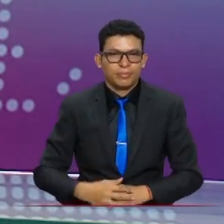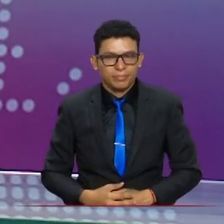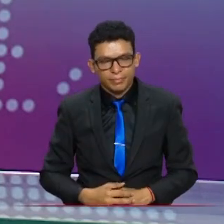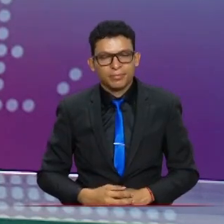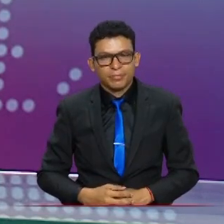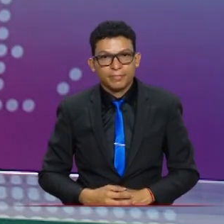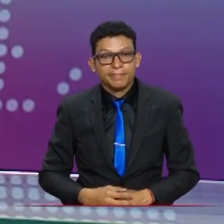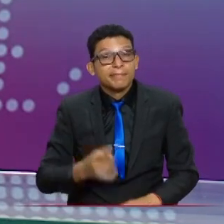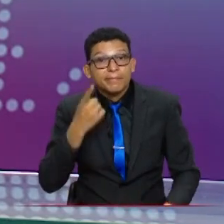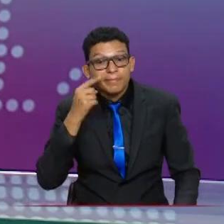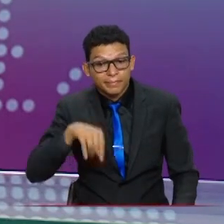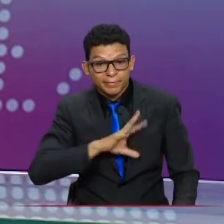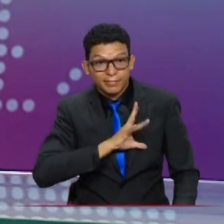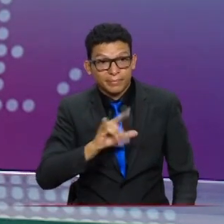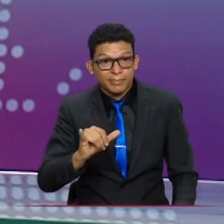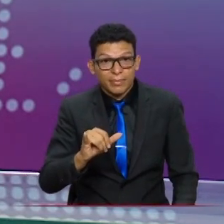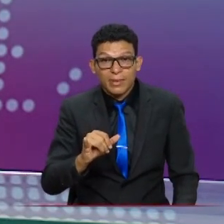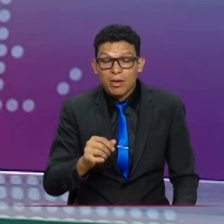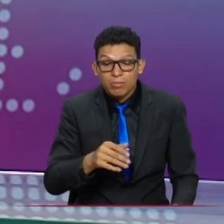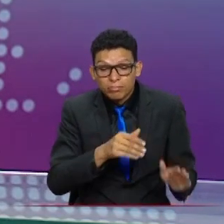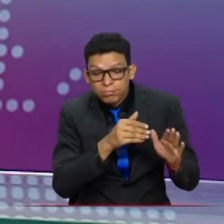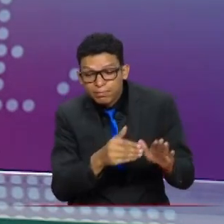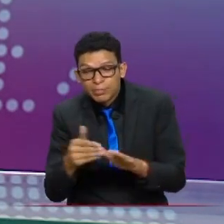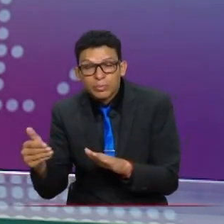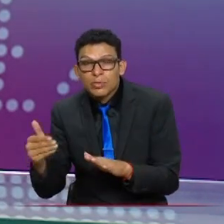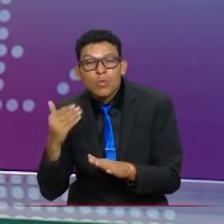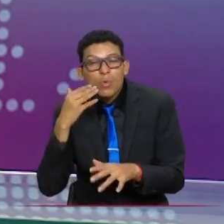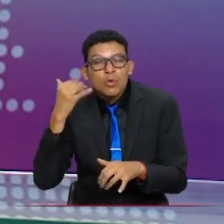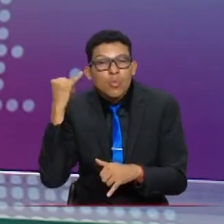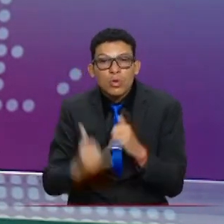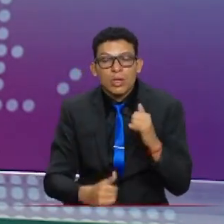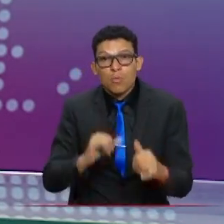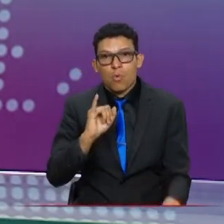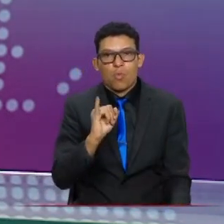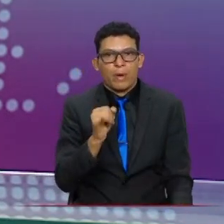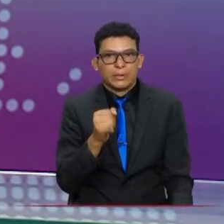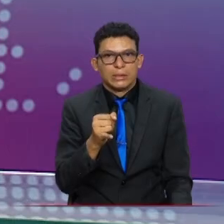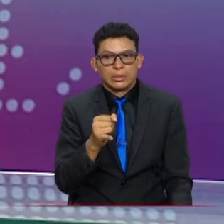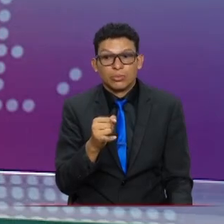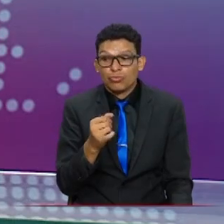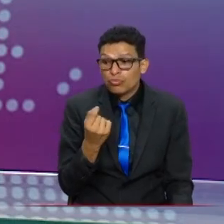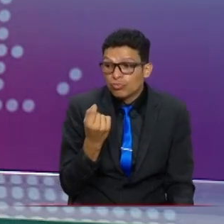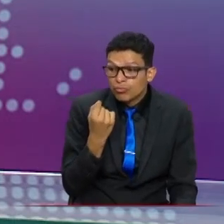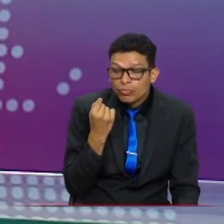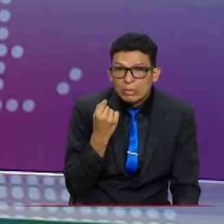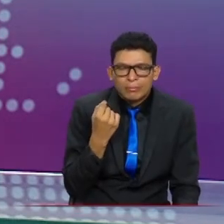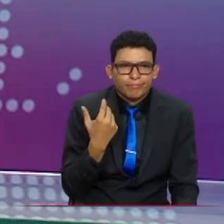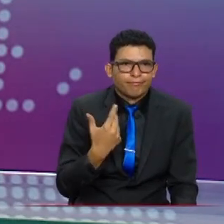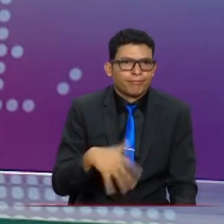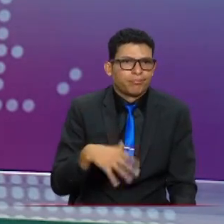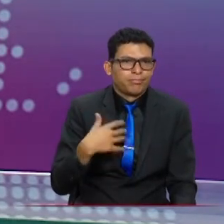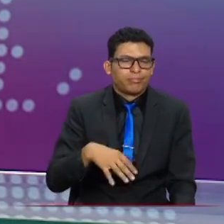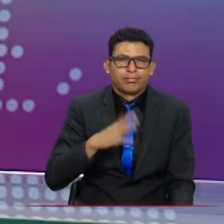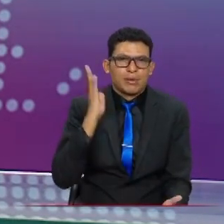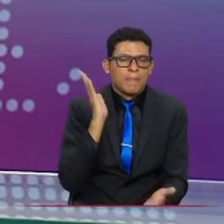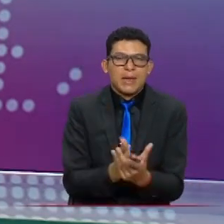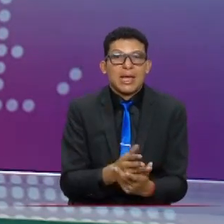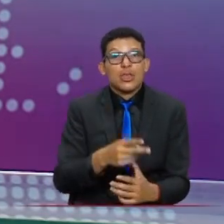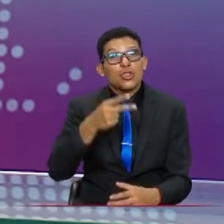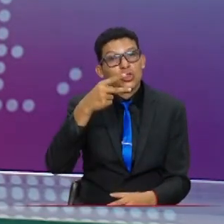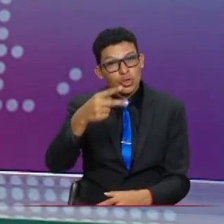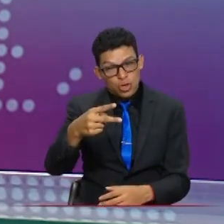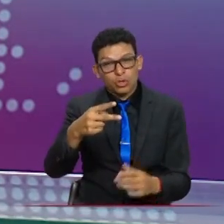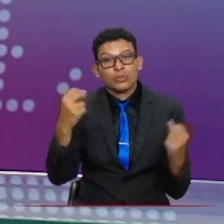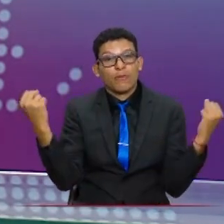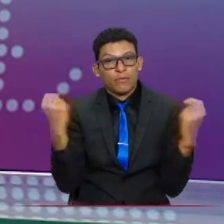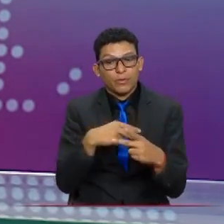escuchen esto en Cali no se registraban homicidios desde el pasado jueves sin embargo en los en las últimas horas se reportaron dos muertes